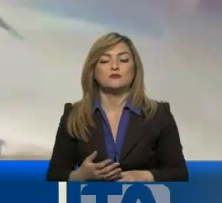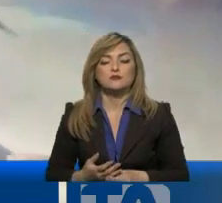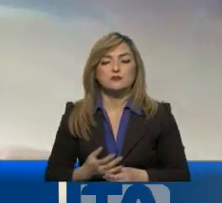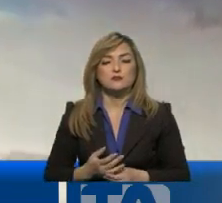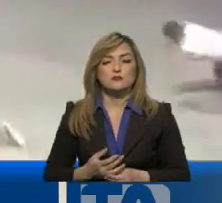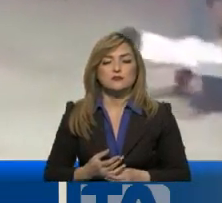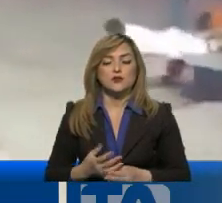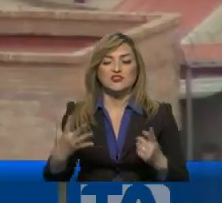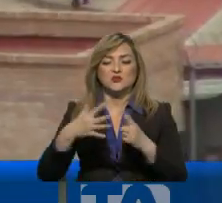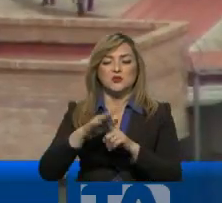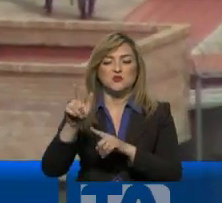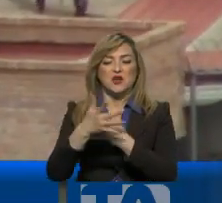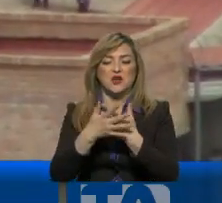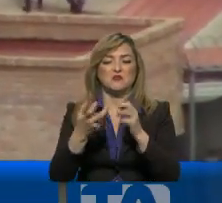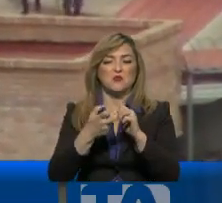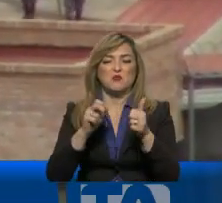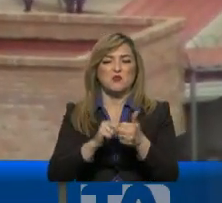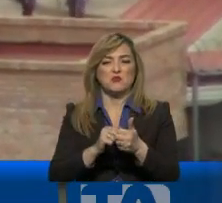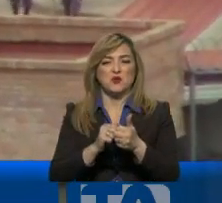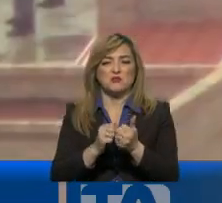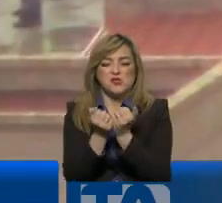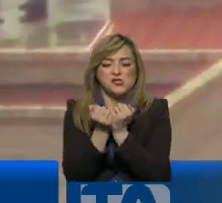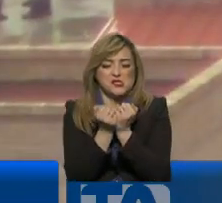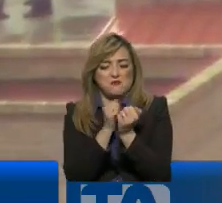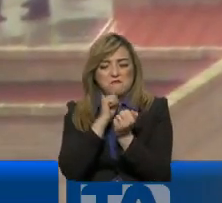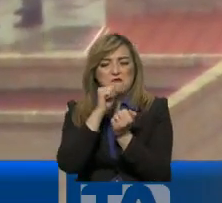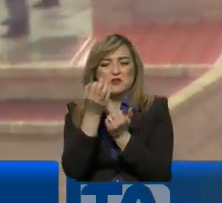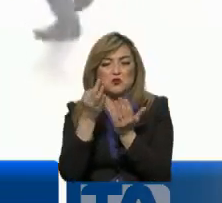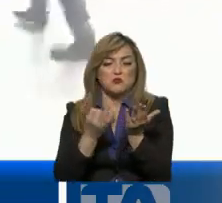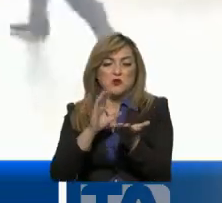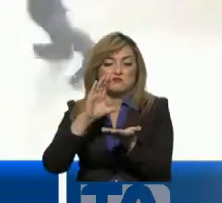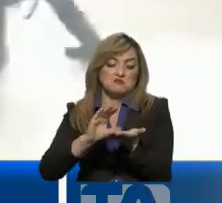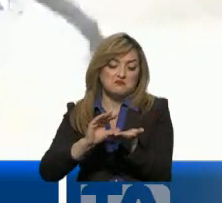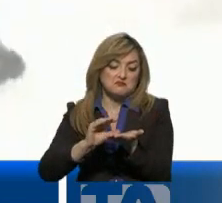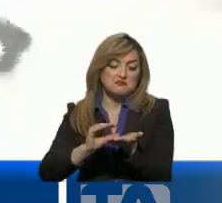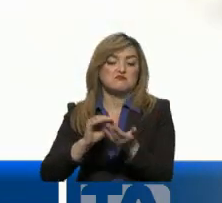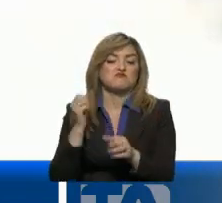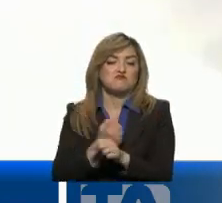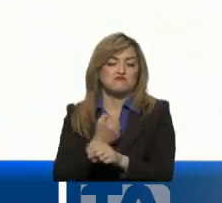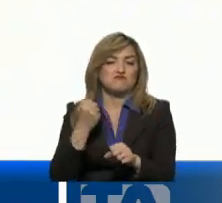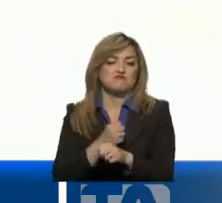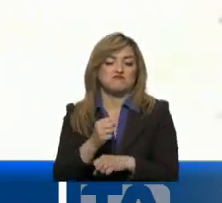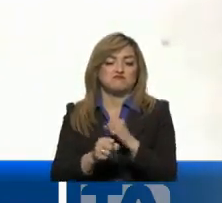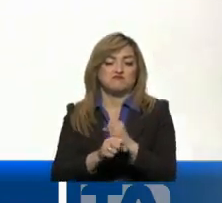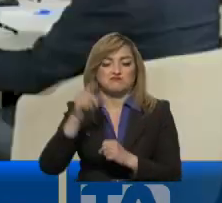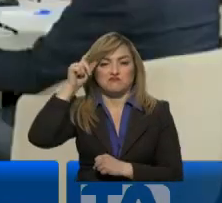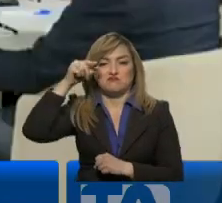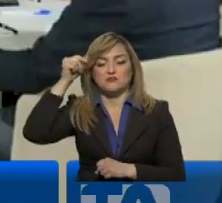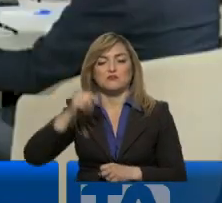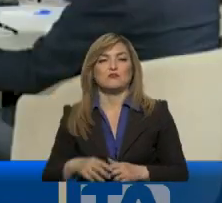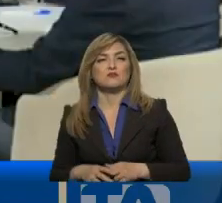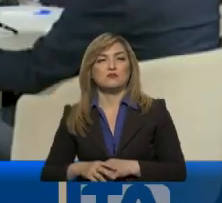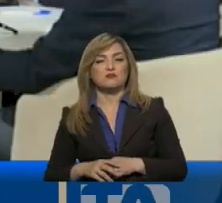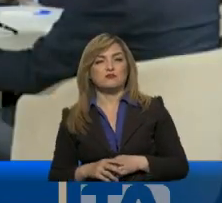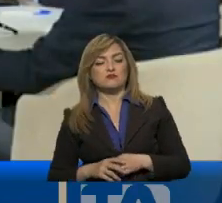la situación penitenciaria enfrenta problemas como el hacinamiento y la falta de presupuesto en el que dice ha estado trabajando estos años de gobierno. La